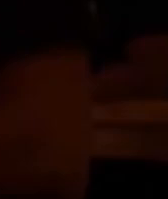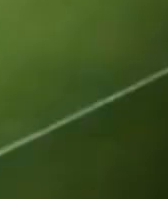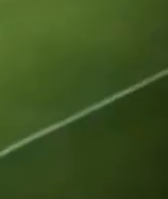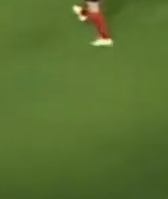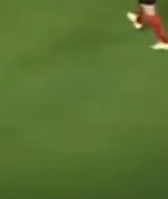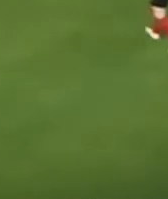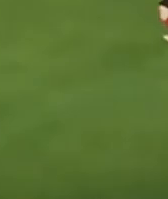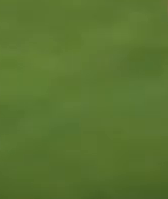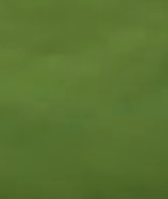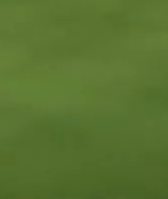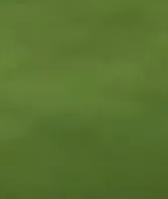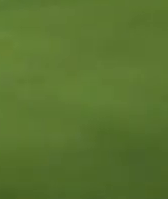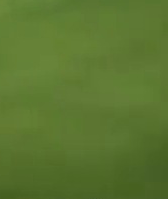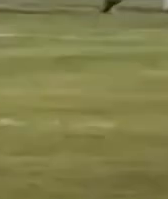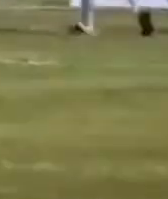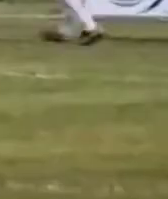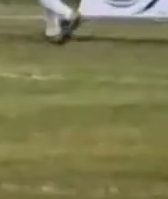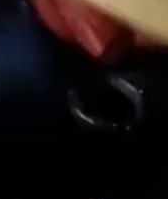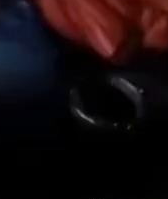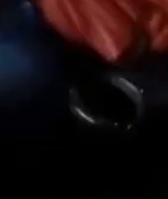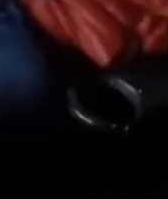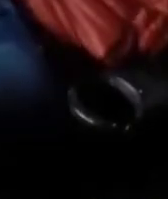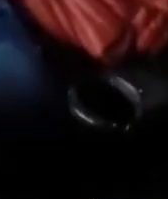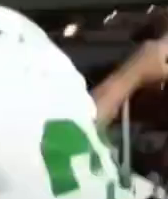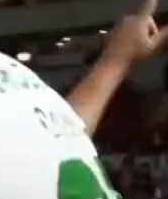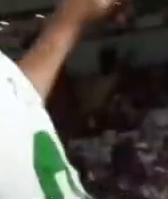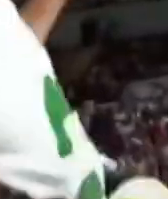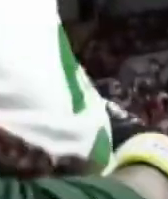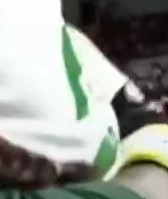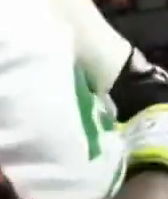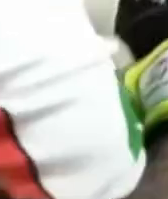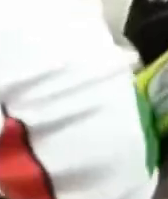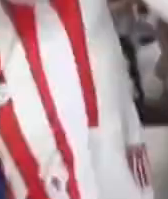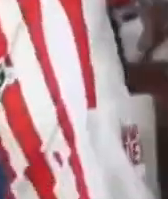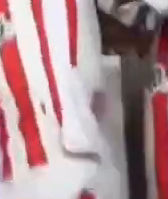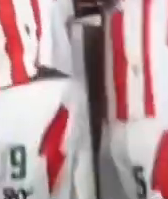Fuerza Necaxa, triunfos, empates y derrotas, fuera y dentro de la cancha.